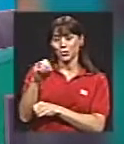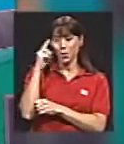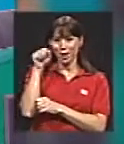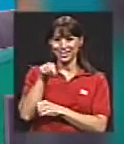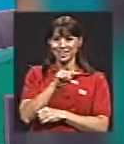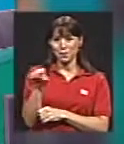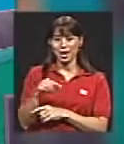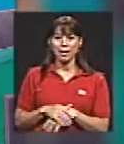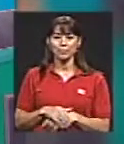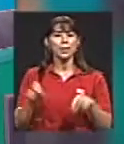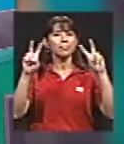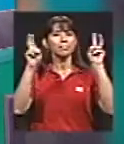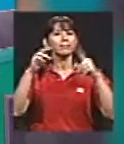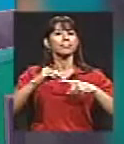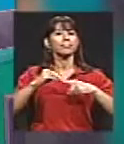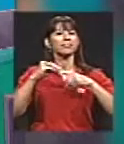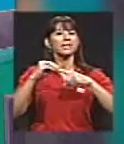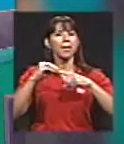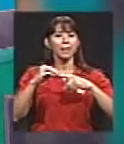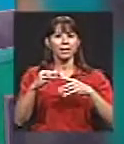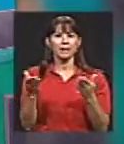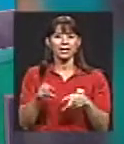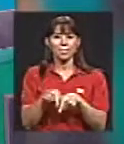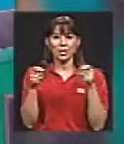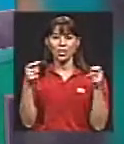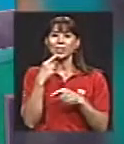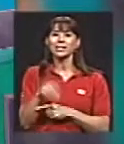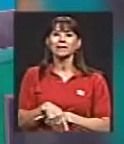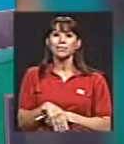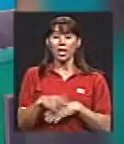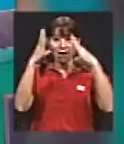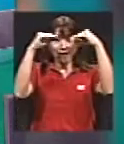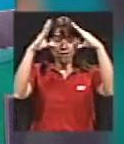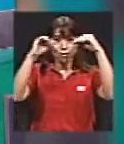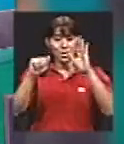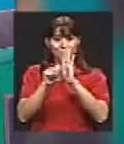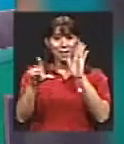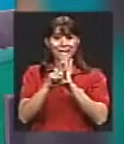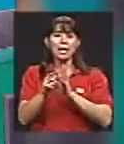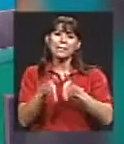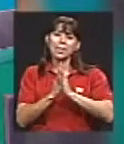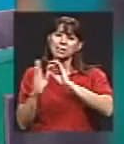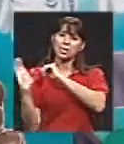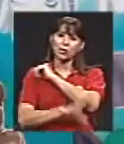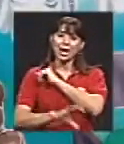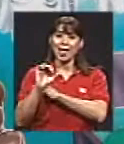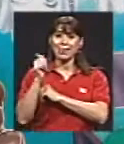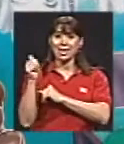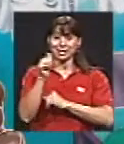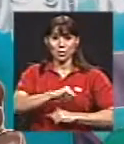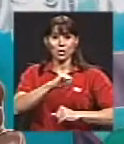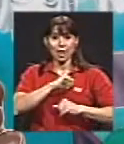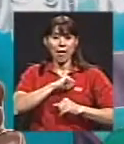titular principal de universidades informe legislativo pide sancionar a diez jerarcas culpables de la crisis de la caja pero